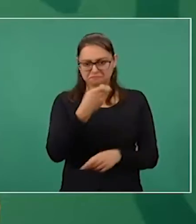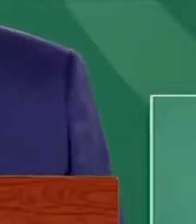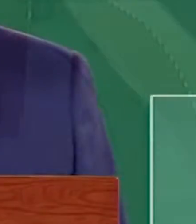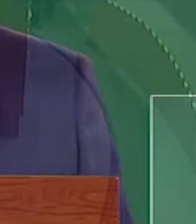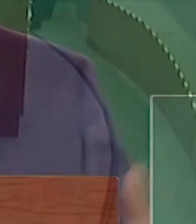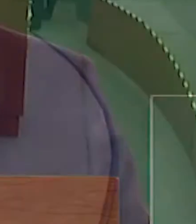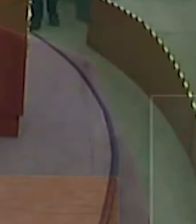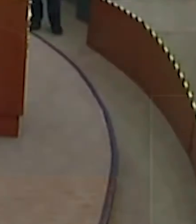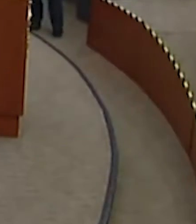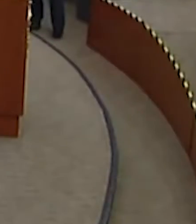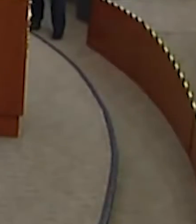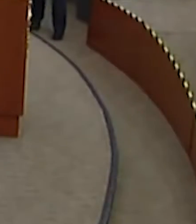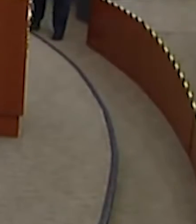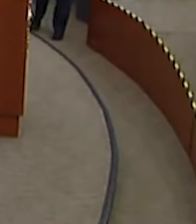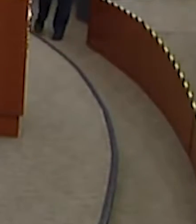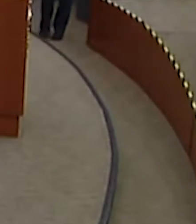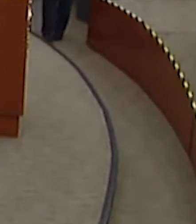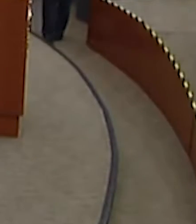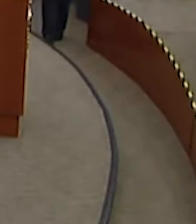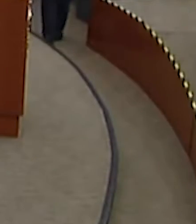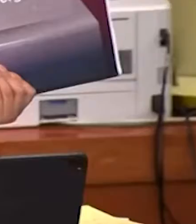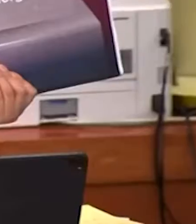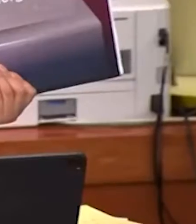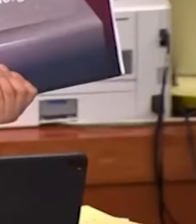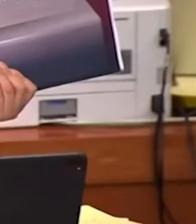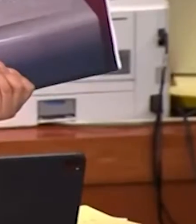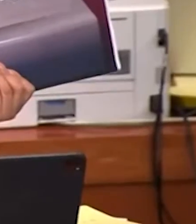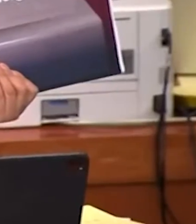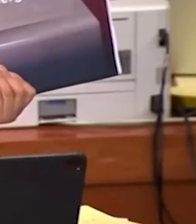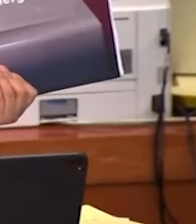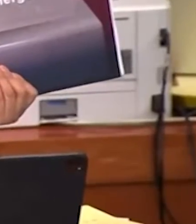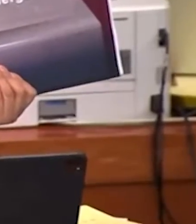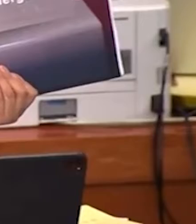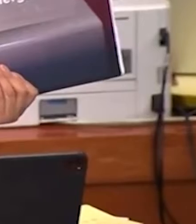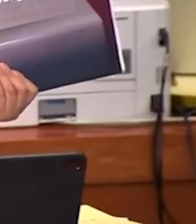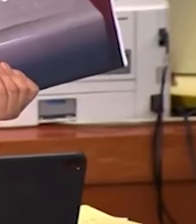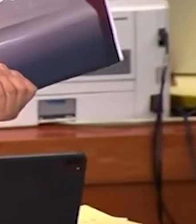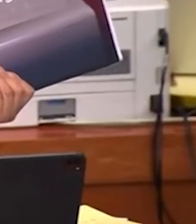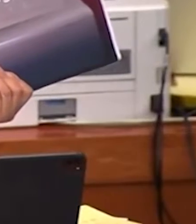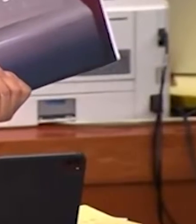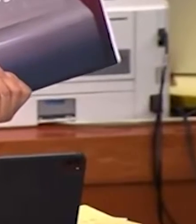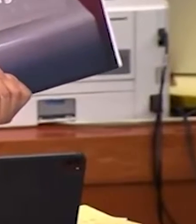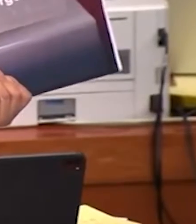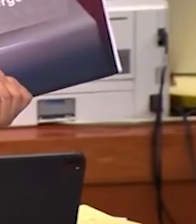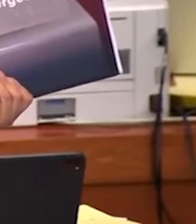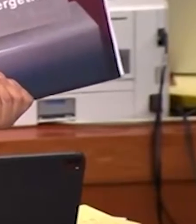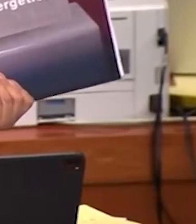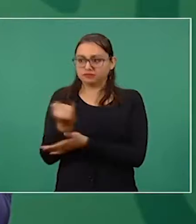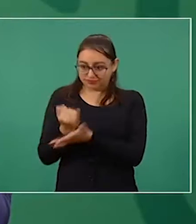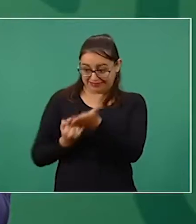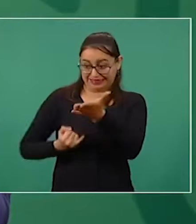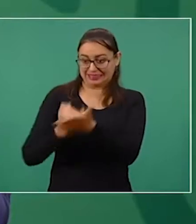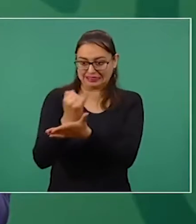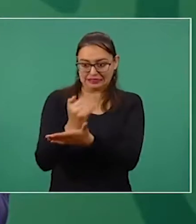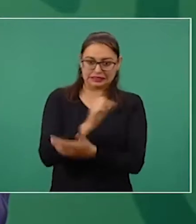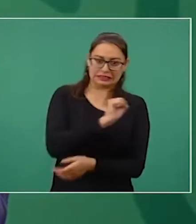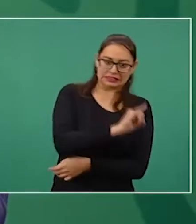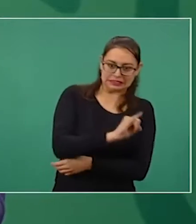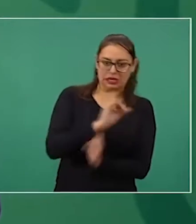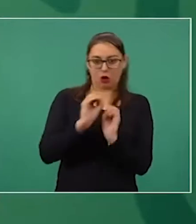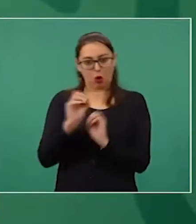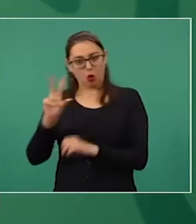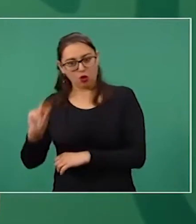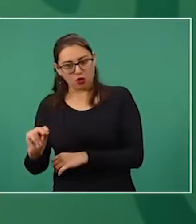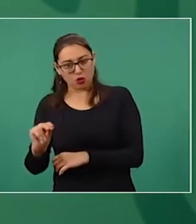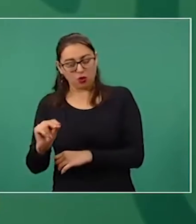y que conozcan el porqué de la actuación del gobierno que tengan más elementos y que